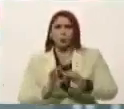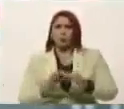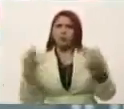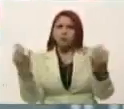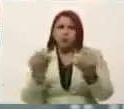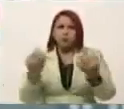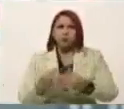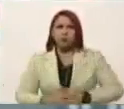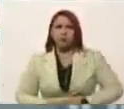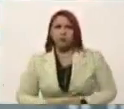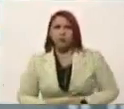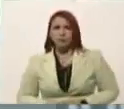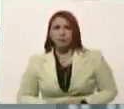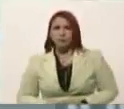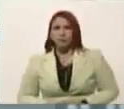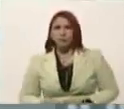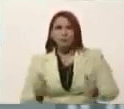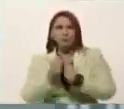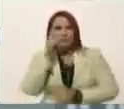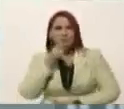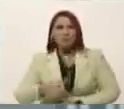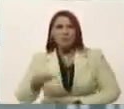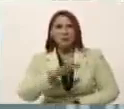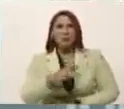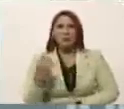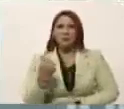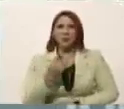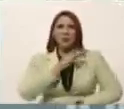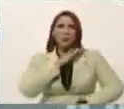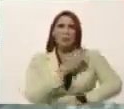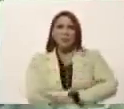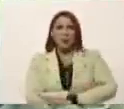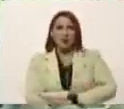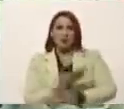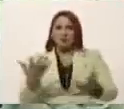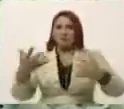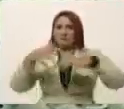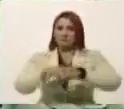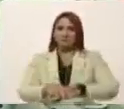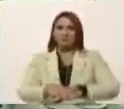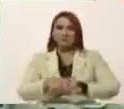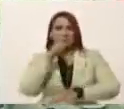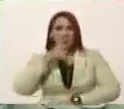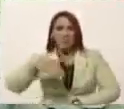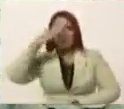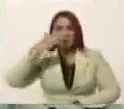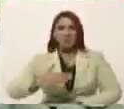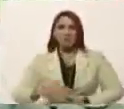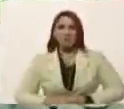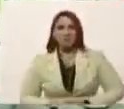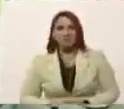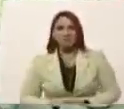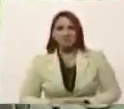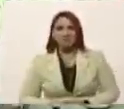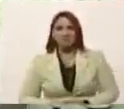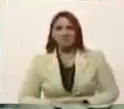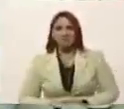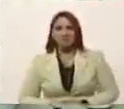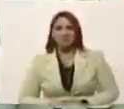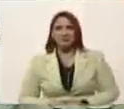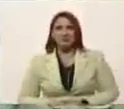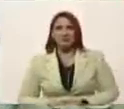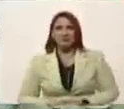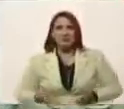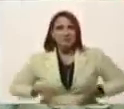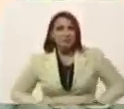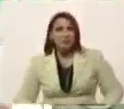siempre con el pueblo en una poderosa fusión cívico-militar que se ha ido gestando y